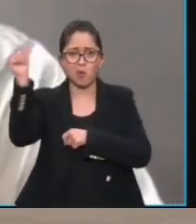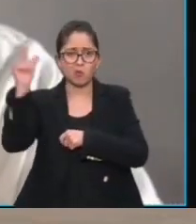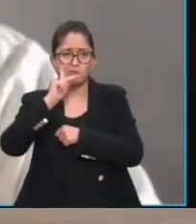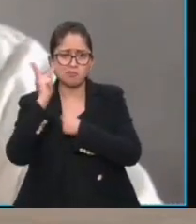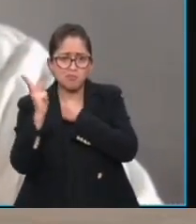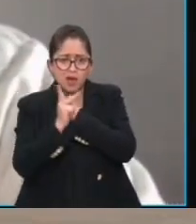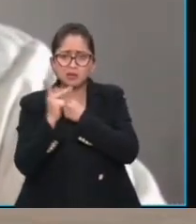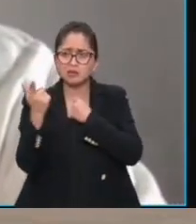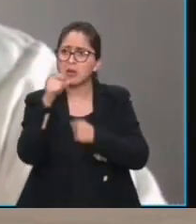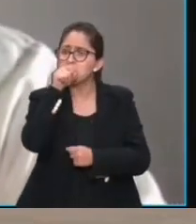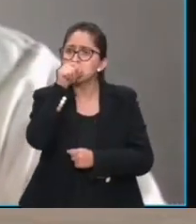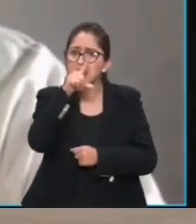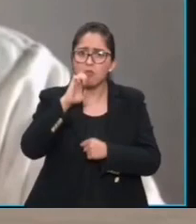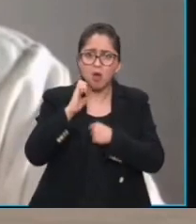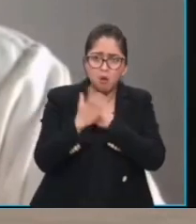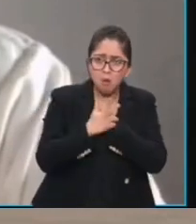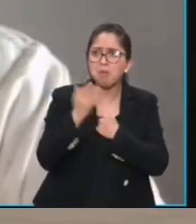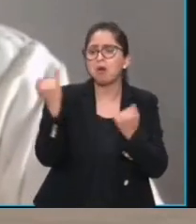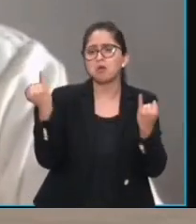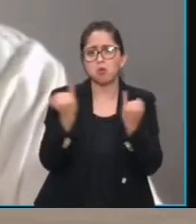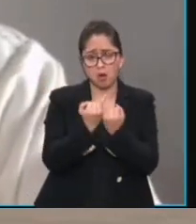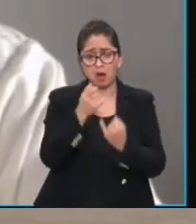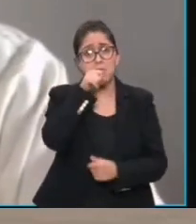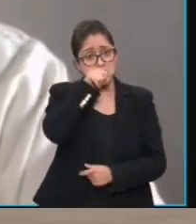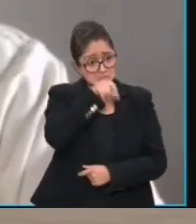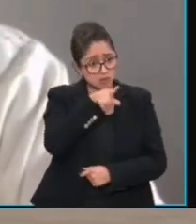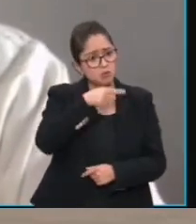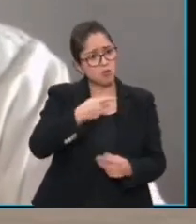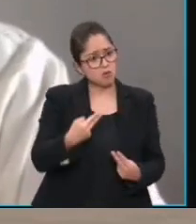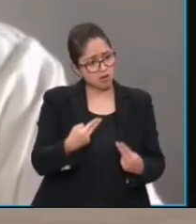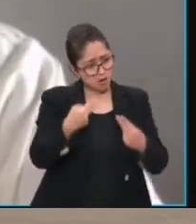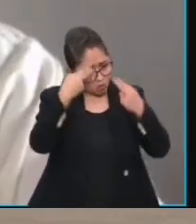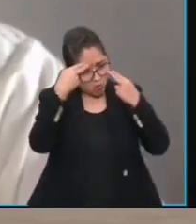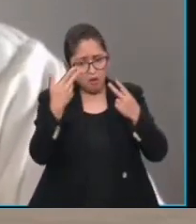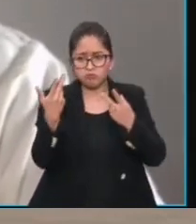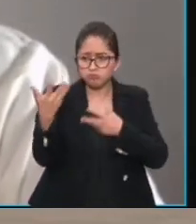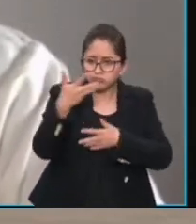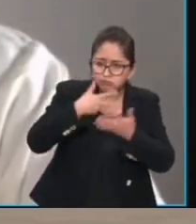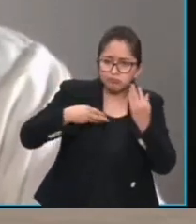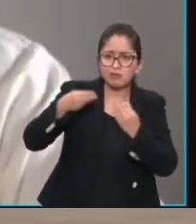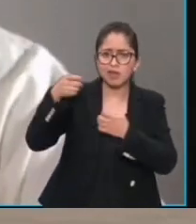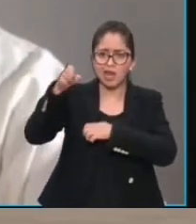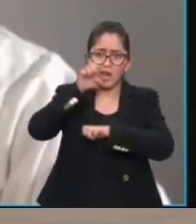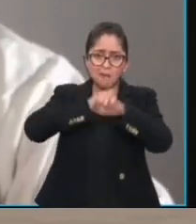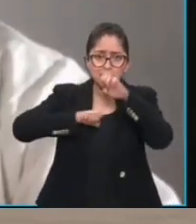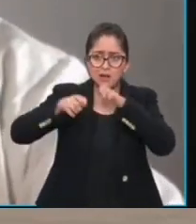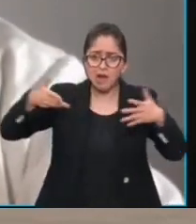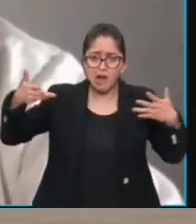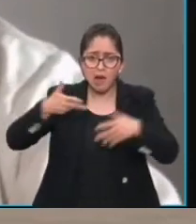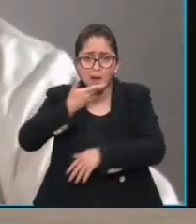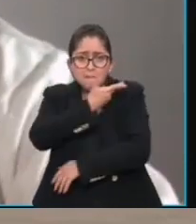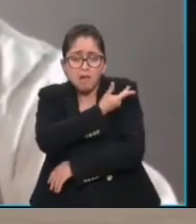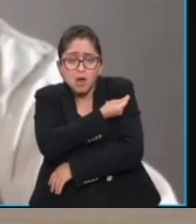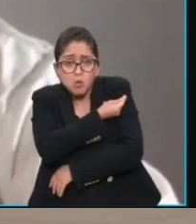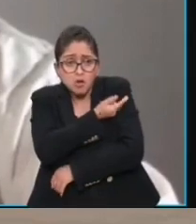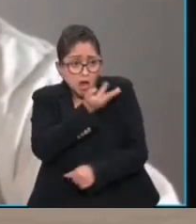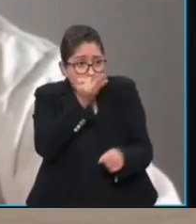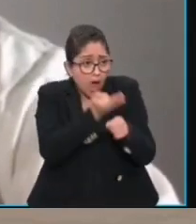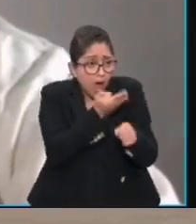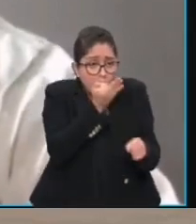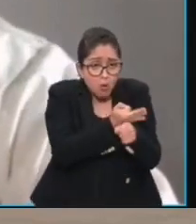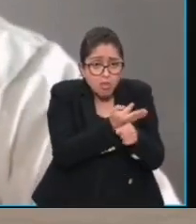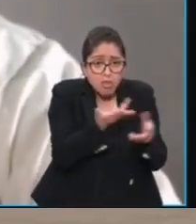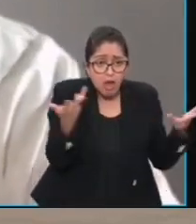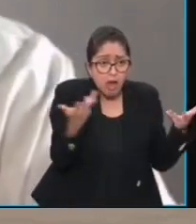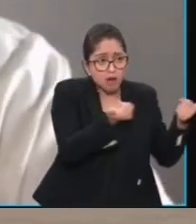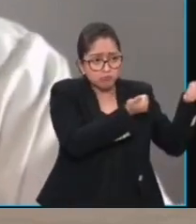en Europa. Por otro lado, las negociaciones con las diferentes empresas productoras de vacunas se realizaron y se está aplicando a un ritmo